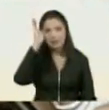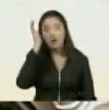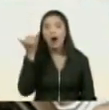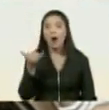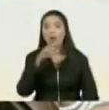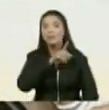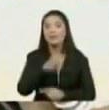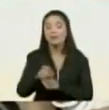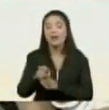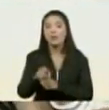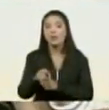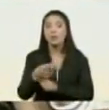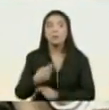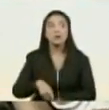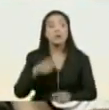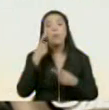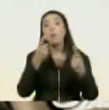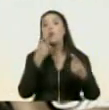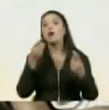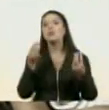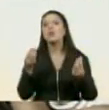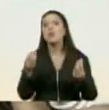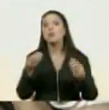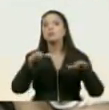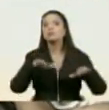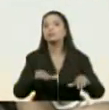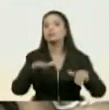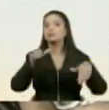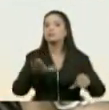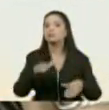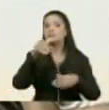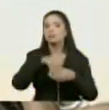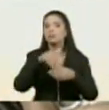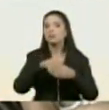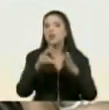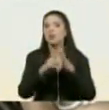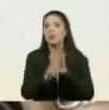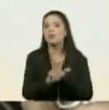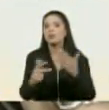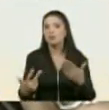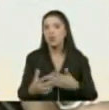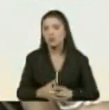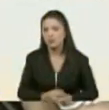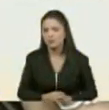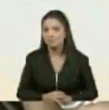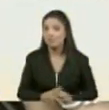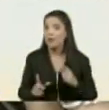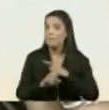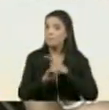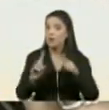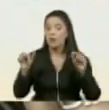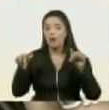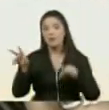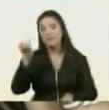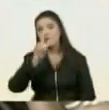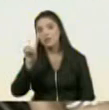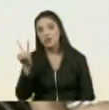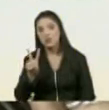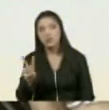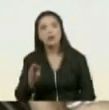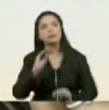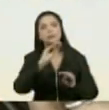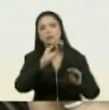Temer está buscando los mecanismos para posponer las elecciones del año 2018. En cambio, en Venezuela se ha